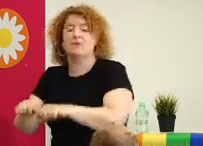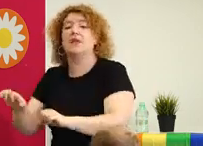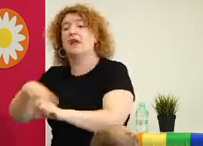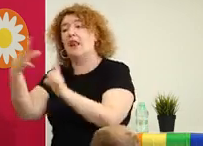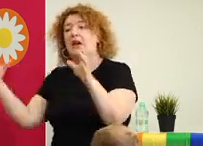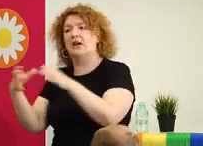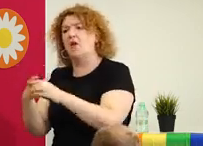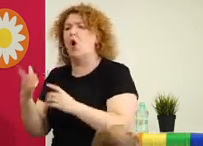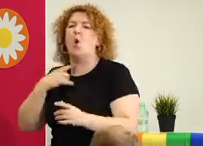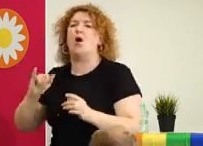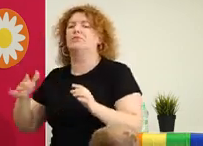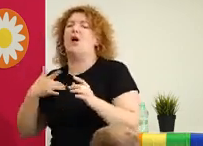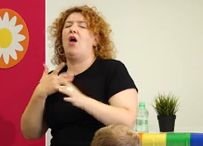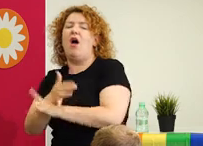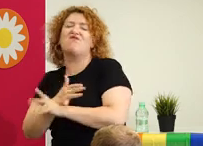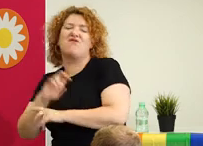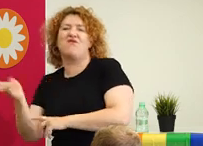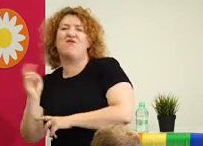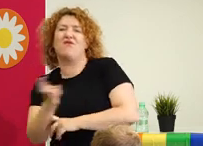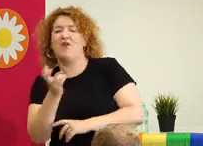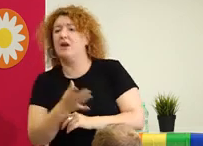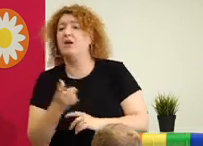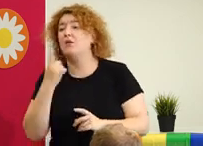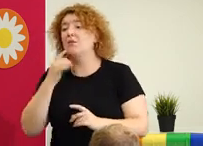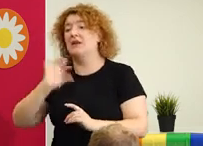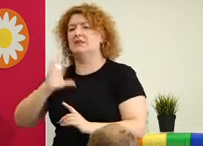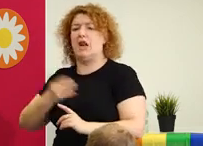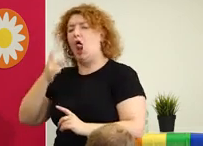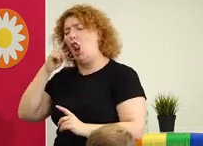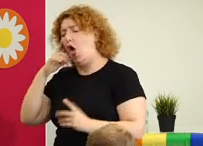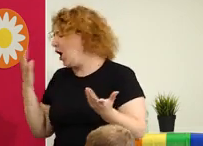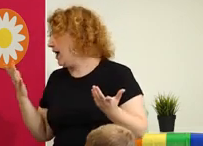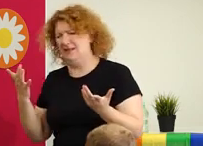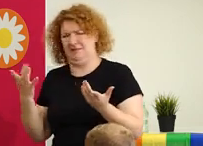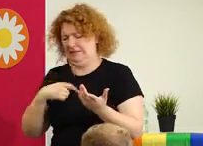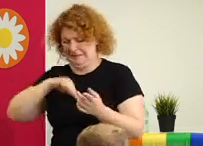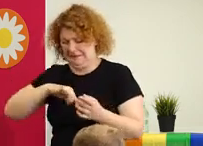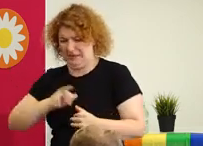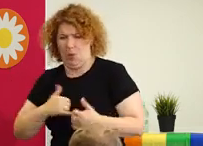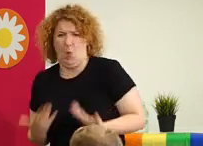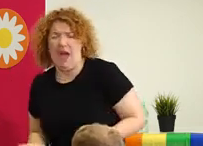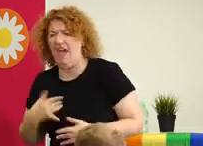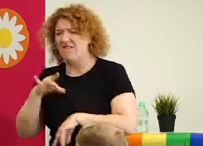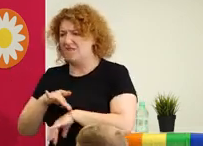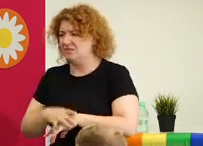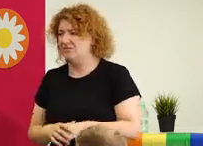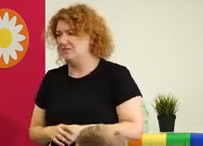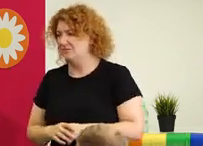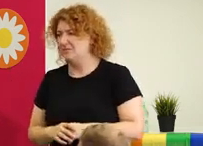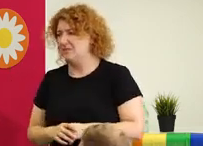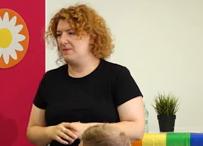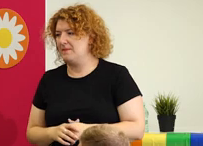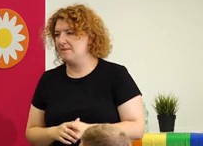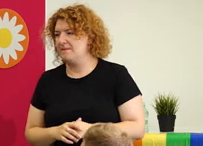LGBT, promiscuos esto, sobre las personas trans, pues unas locas, no saben lo que son, enfermas,